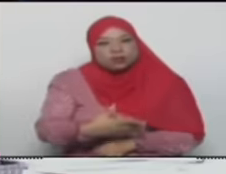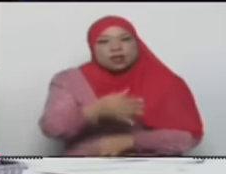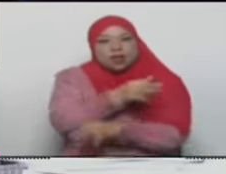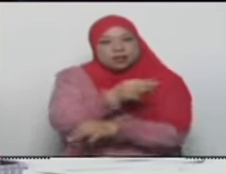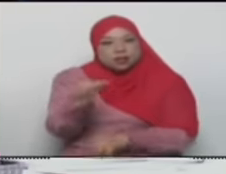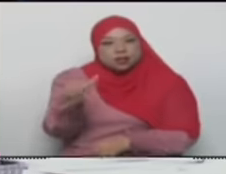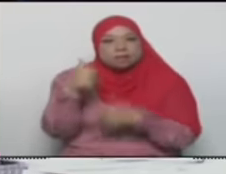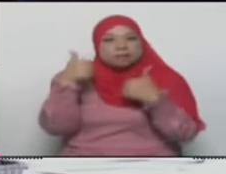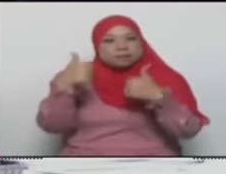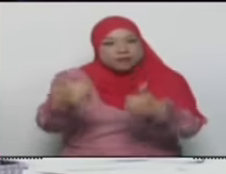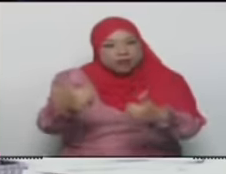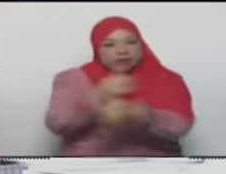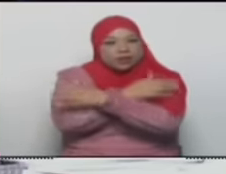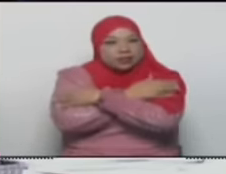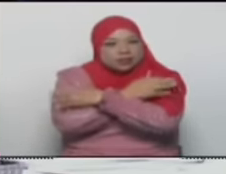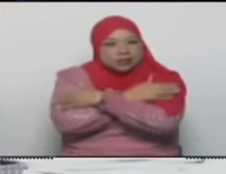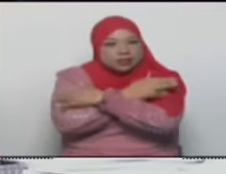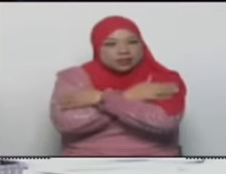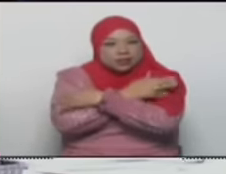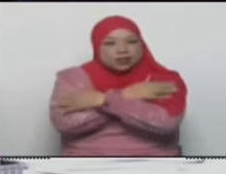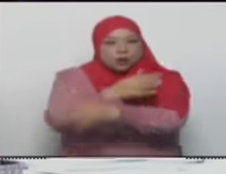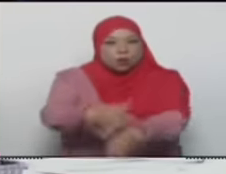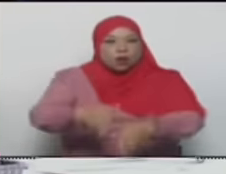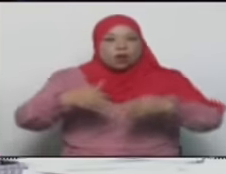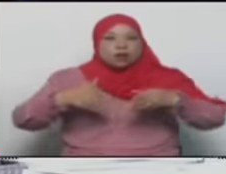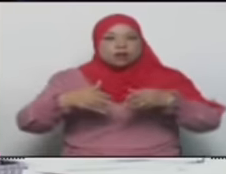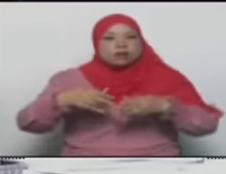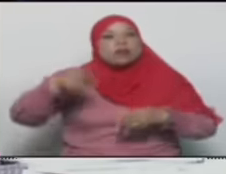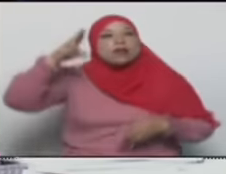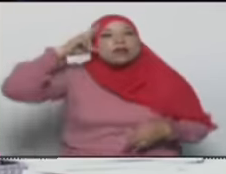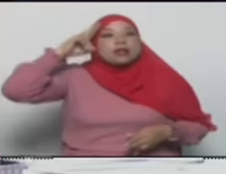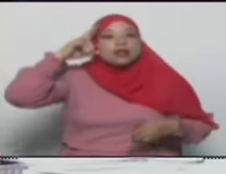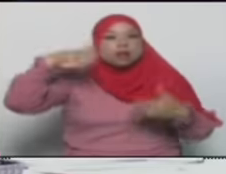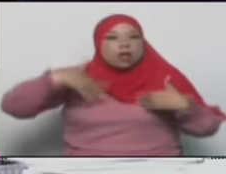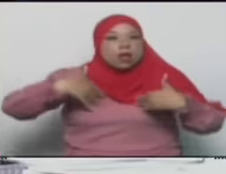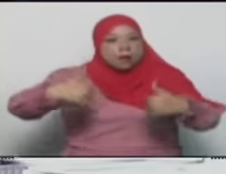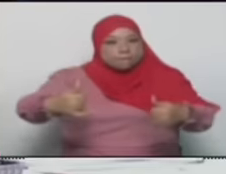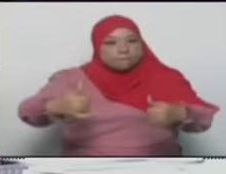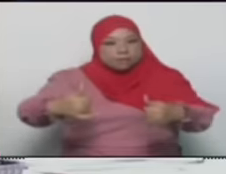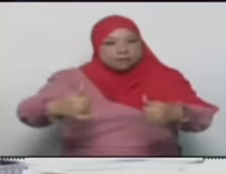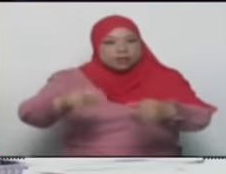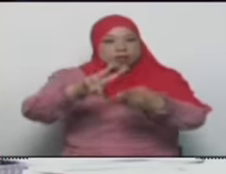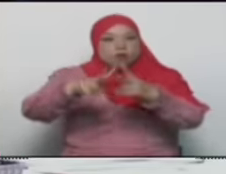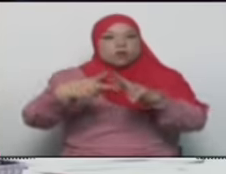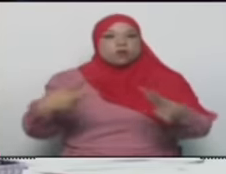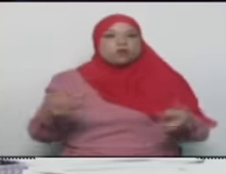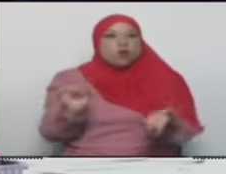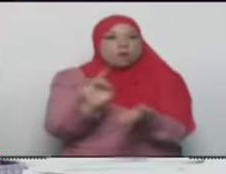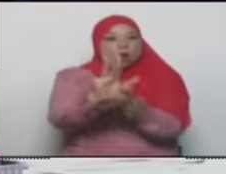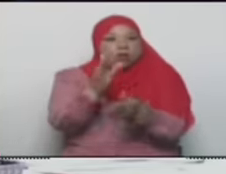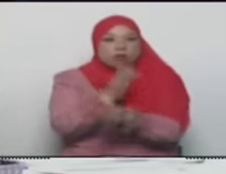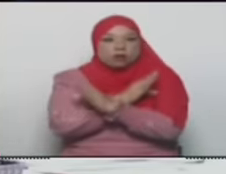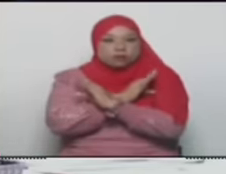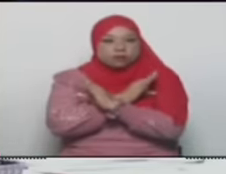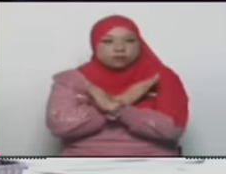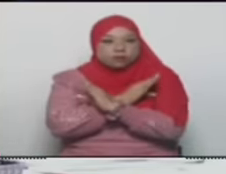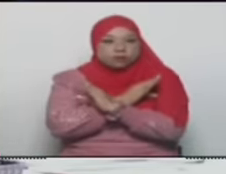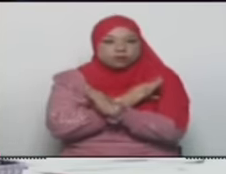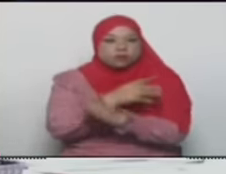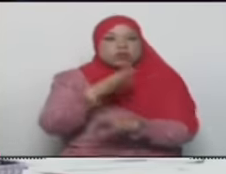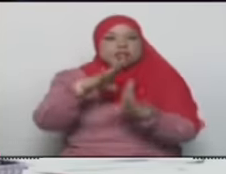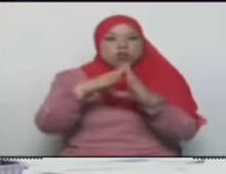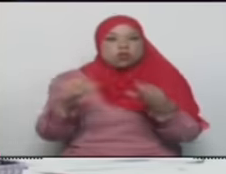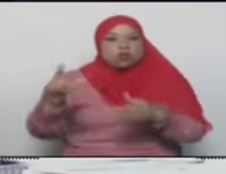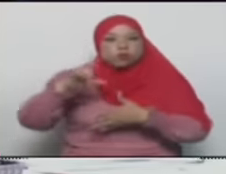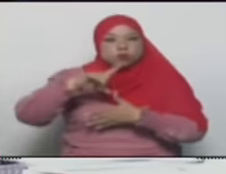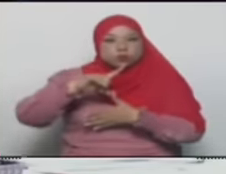Excelente. Han ganado salud mental y paz. Fuera Elon Musk y fuera X de América